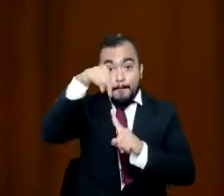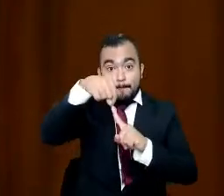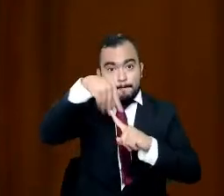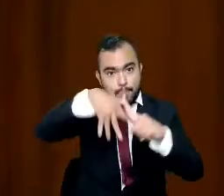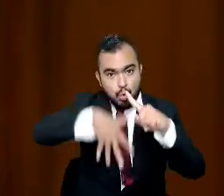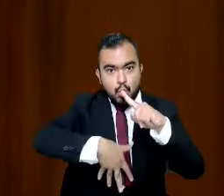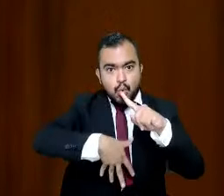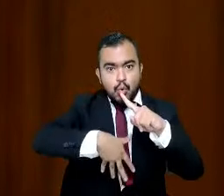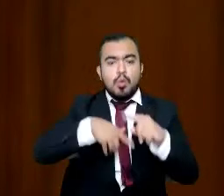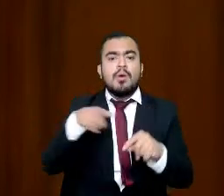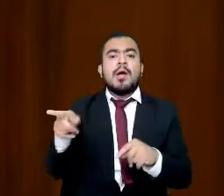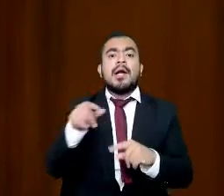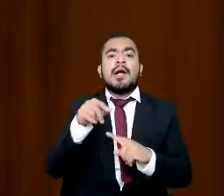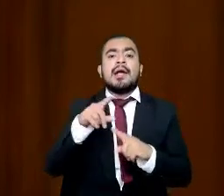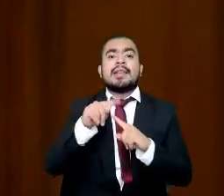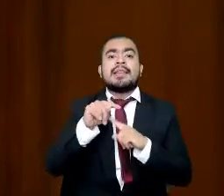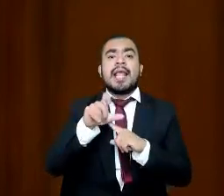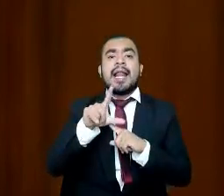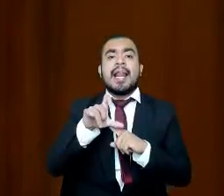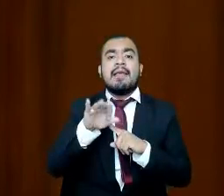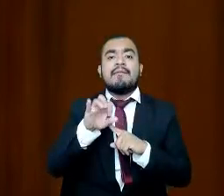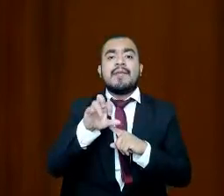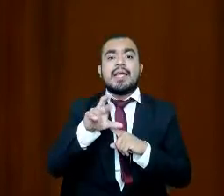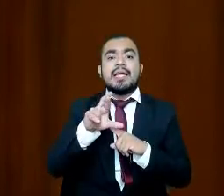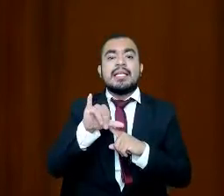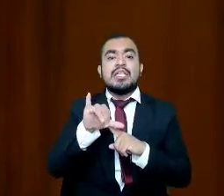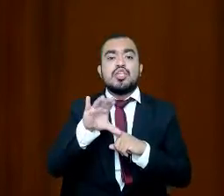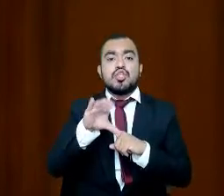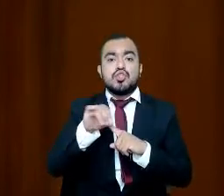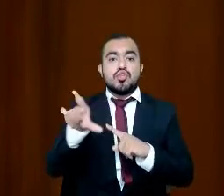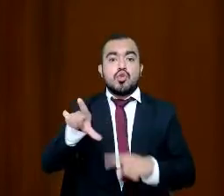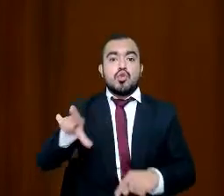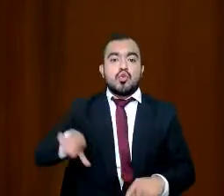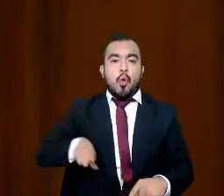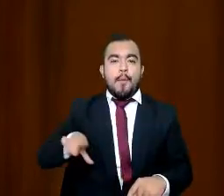el teleférico que empujó el gobernador del Mazo?